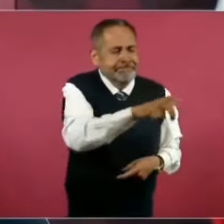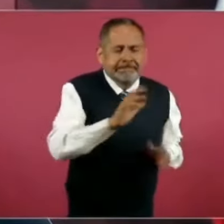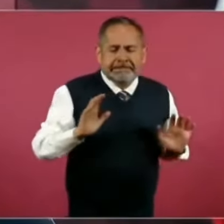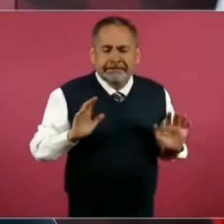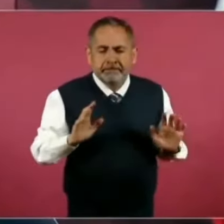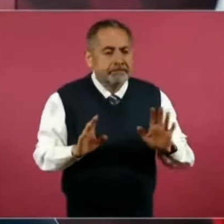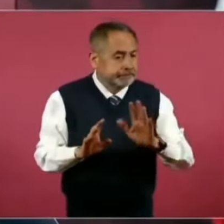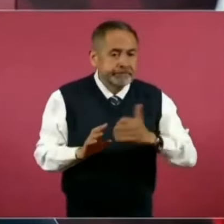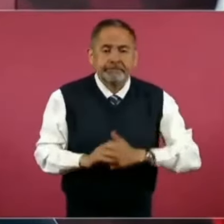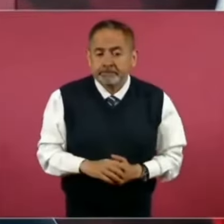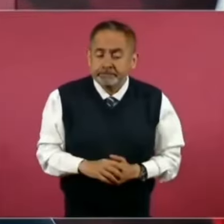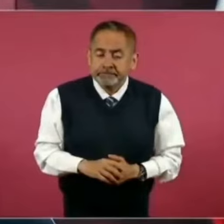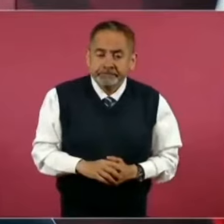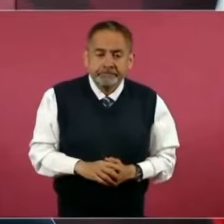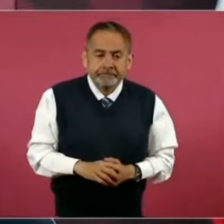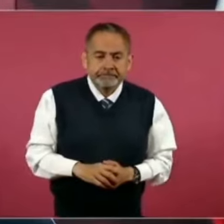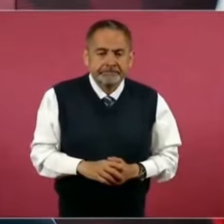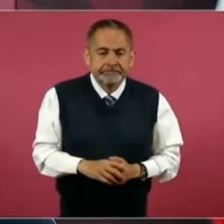Entonces,